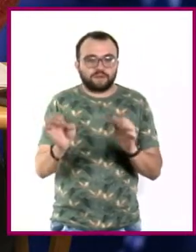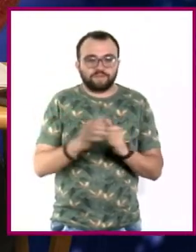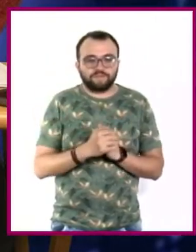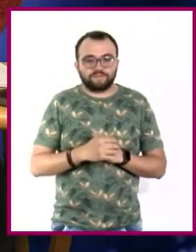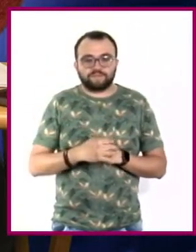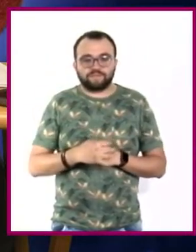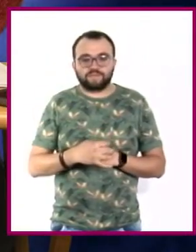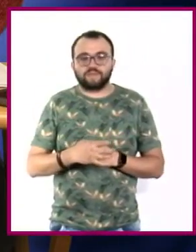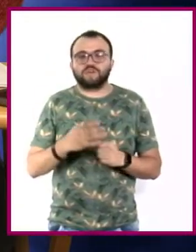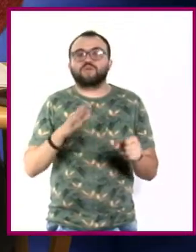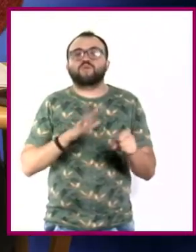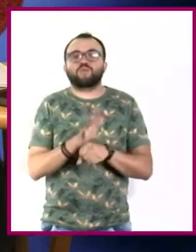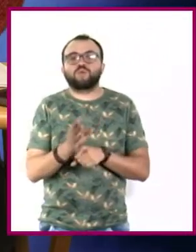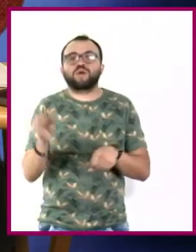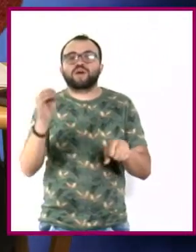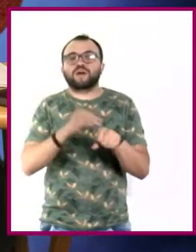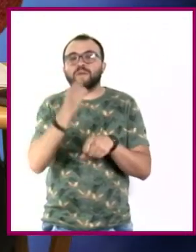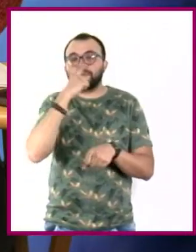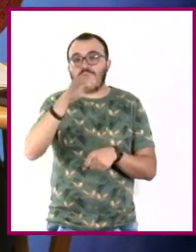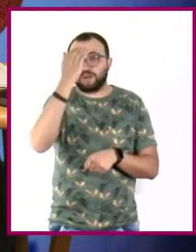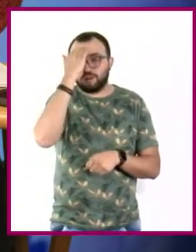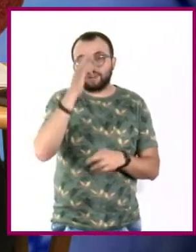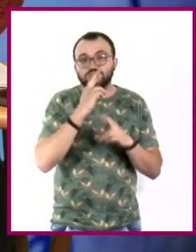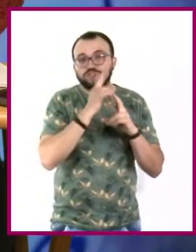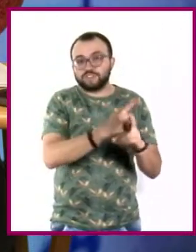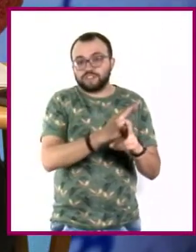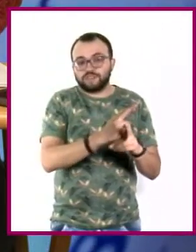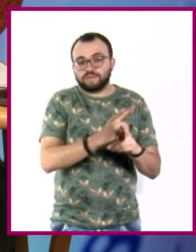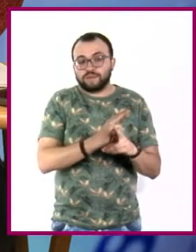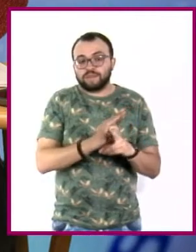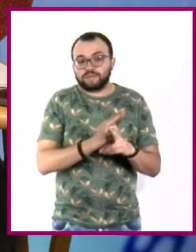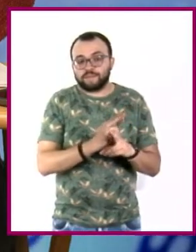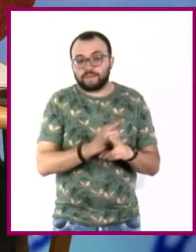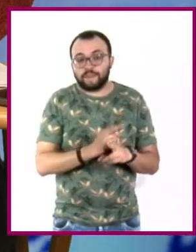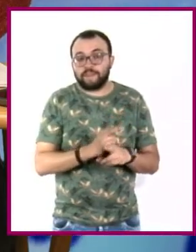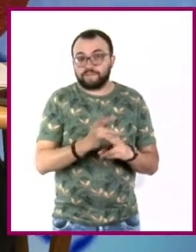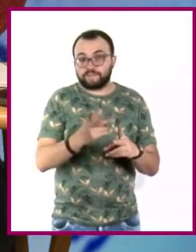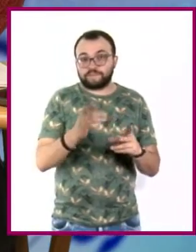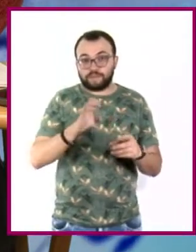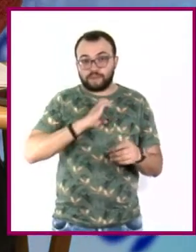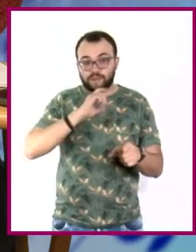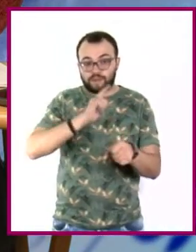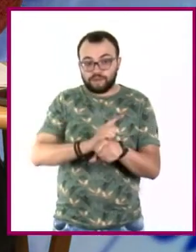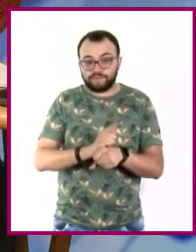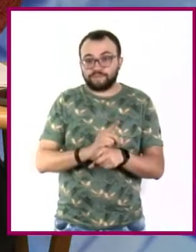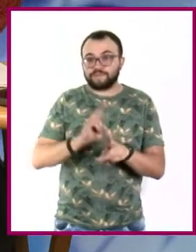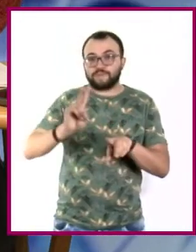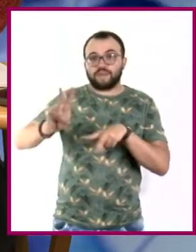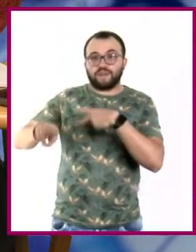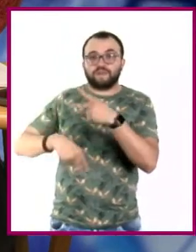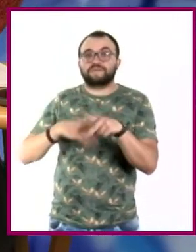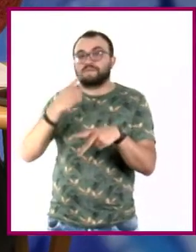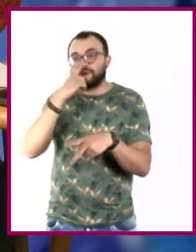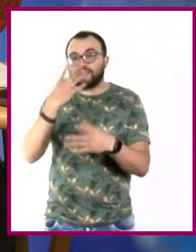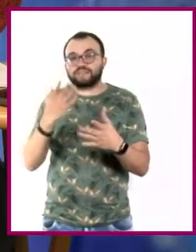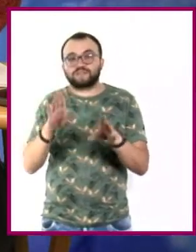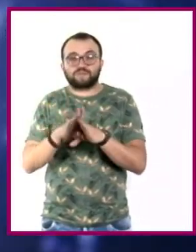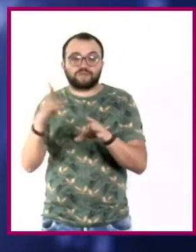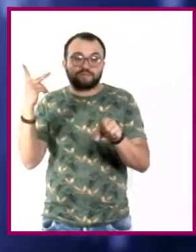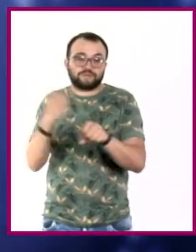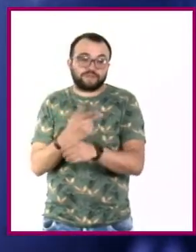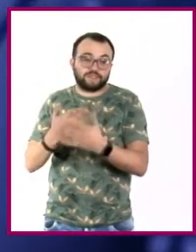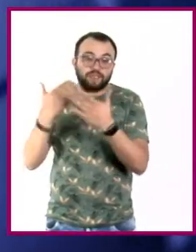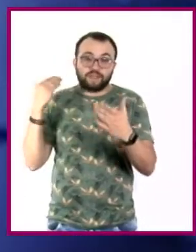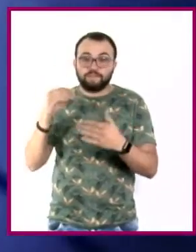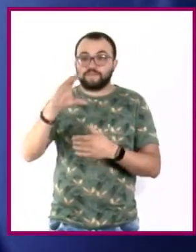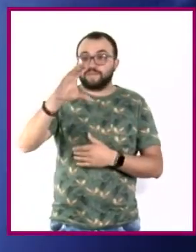en el método que utilizan para conocer la respuesta. Mientras los especialistas en historia se van al archivo para hacer una narración del pasado,